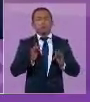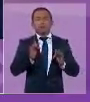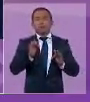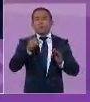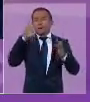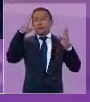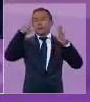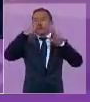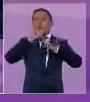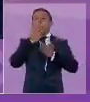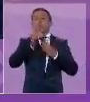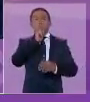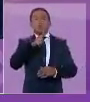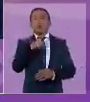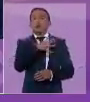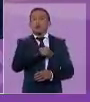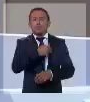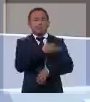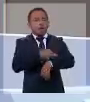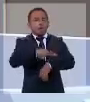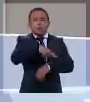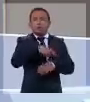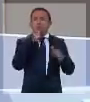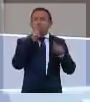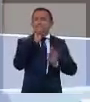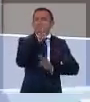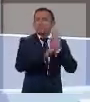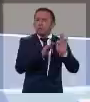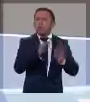Hay muchas mujeres que trabajan y que evidentemente